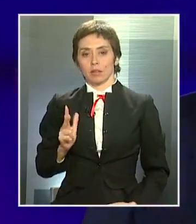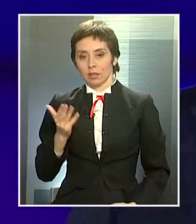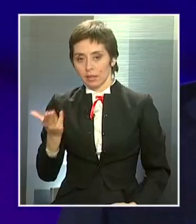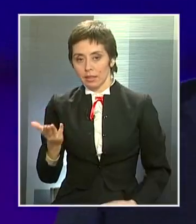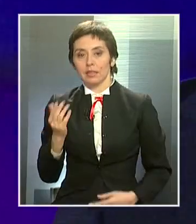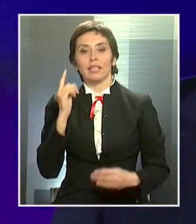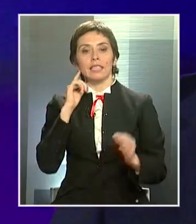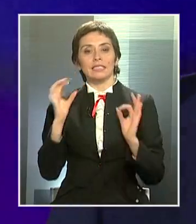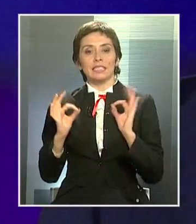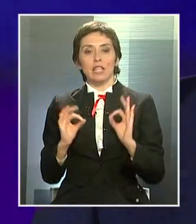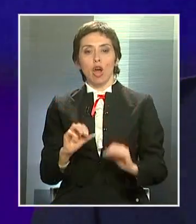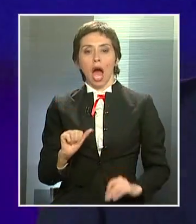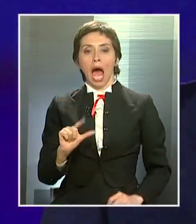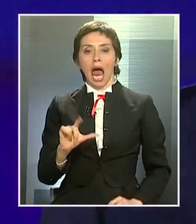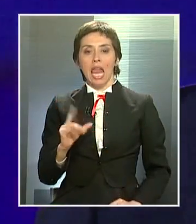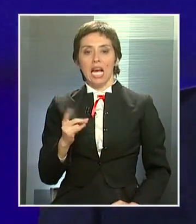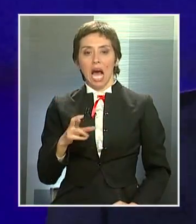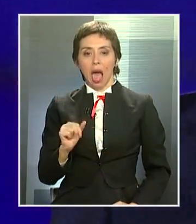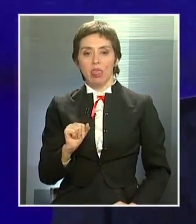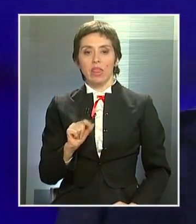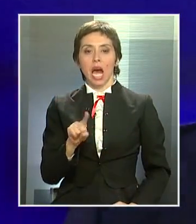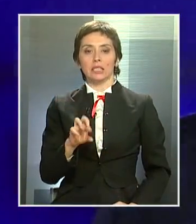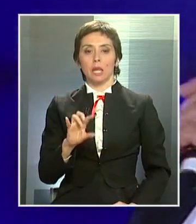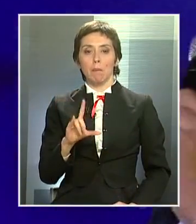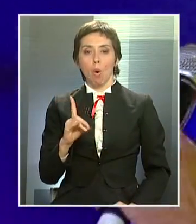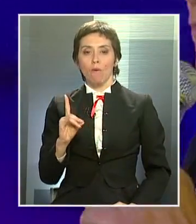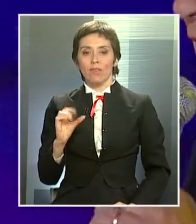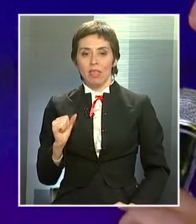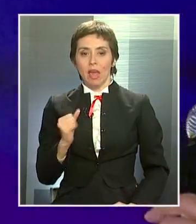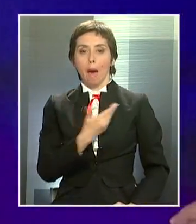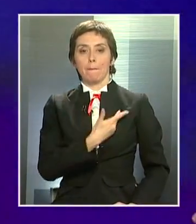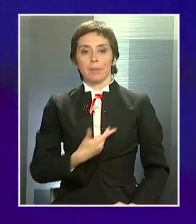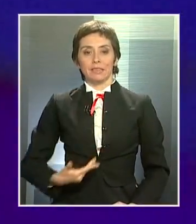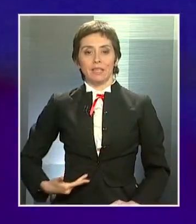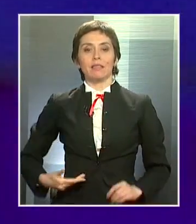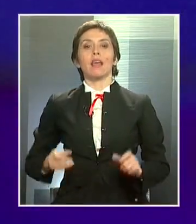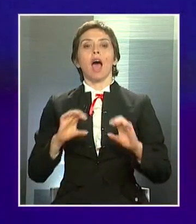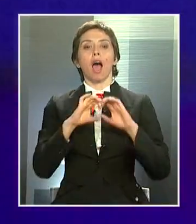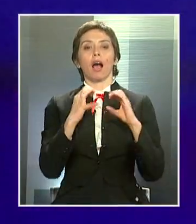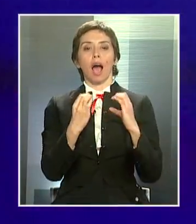Excelentísima señora Alejandra Sepúlveda, presidenta de la Cámara de Diputados.